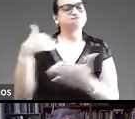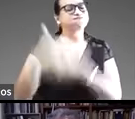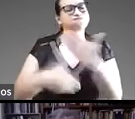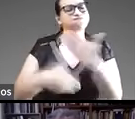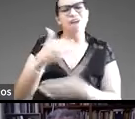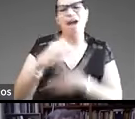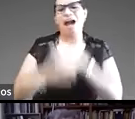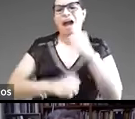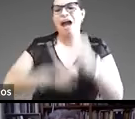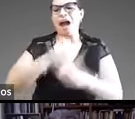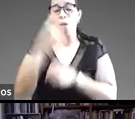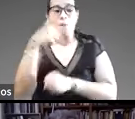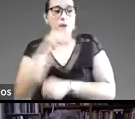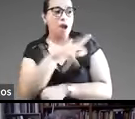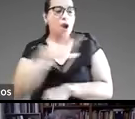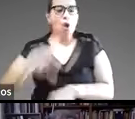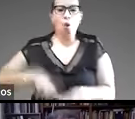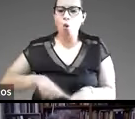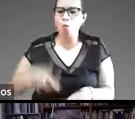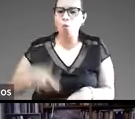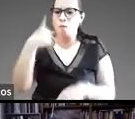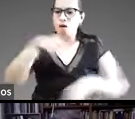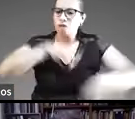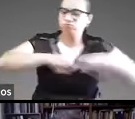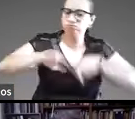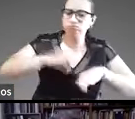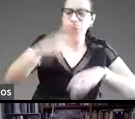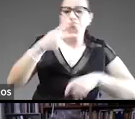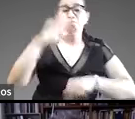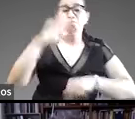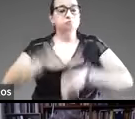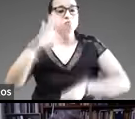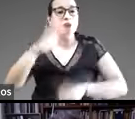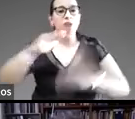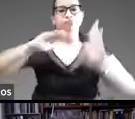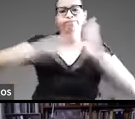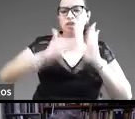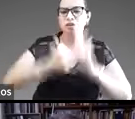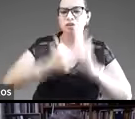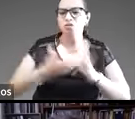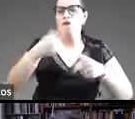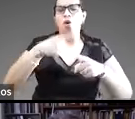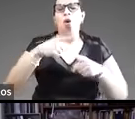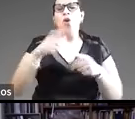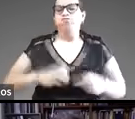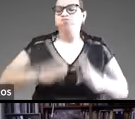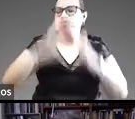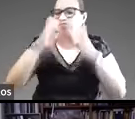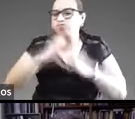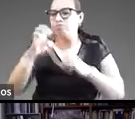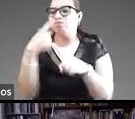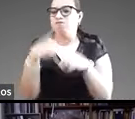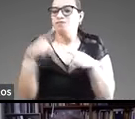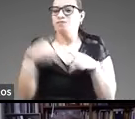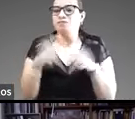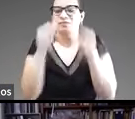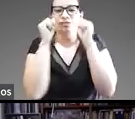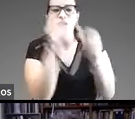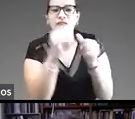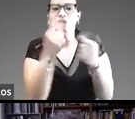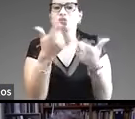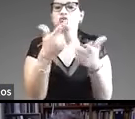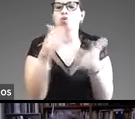con acciones. Y más con acciones de infraestructura, de atención a unidades de